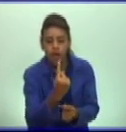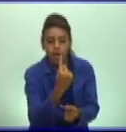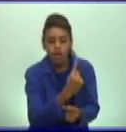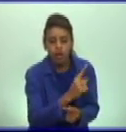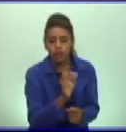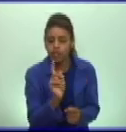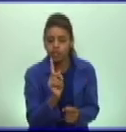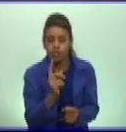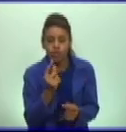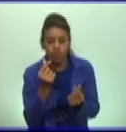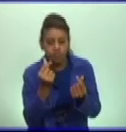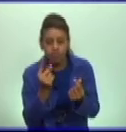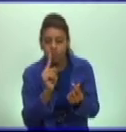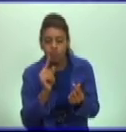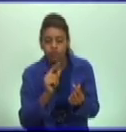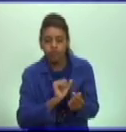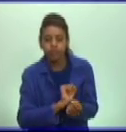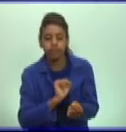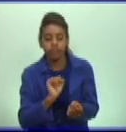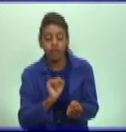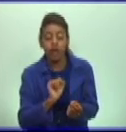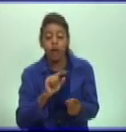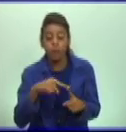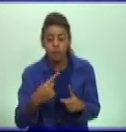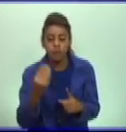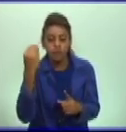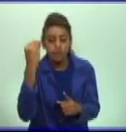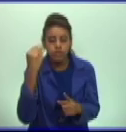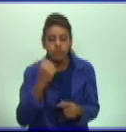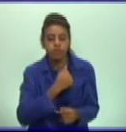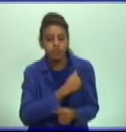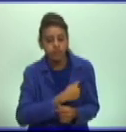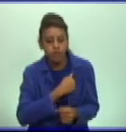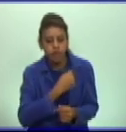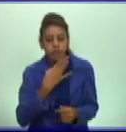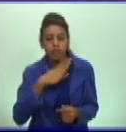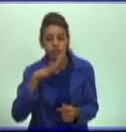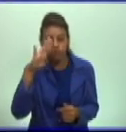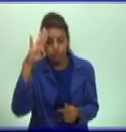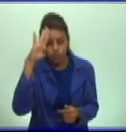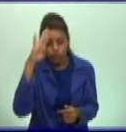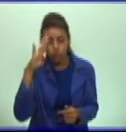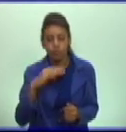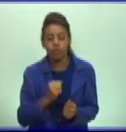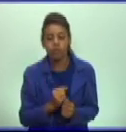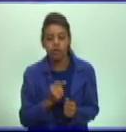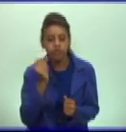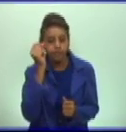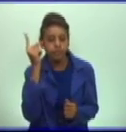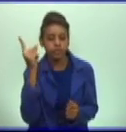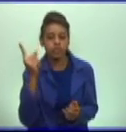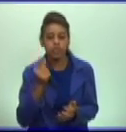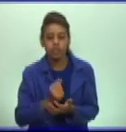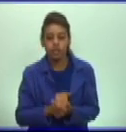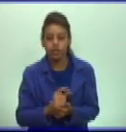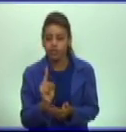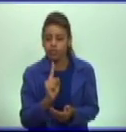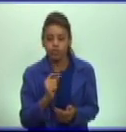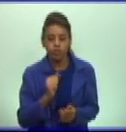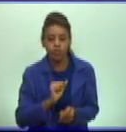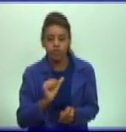siempre le alcanzaban, me enseñaron lo que sé y me enseñaron a amar esto, que es un ideal. Yo no voy a traicionar a